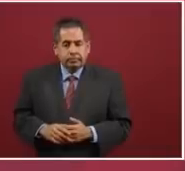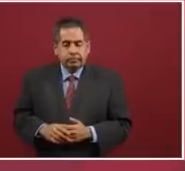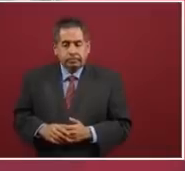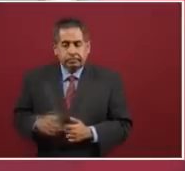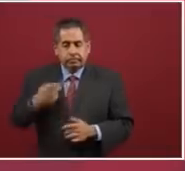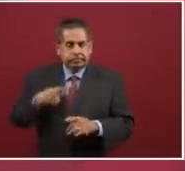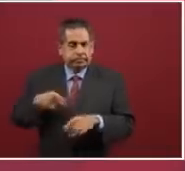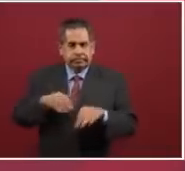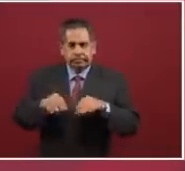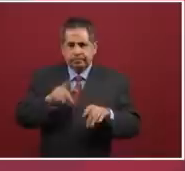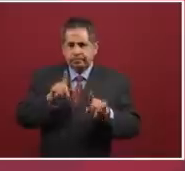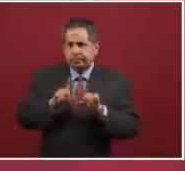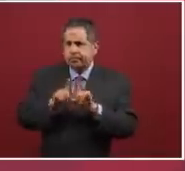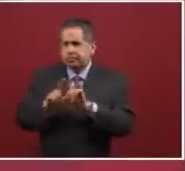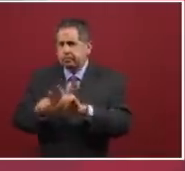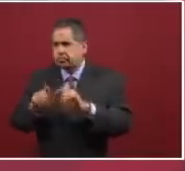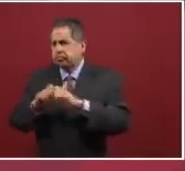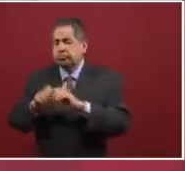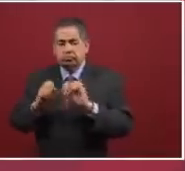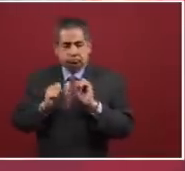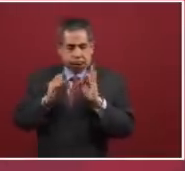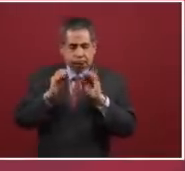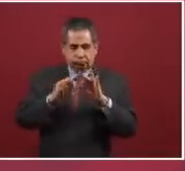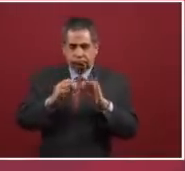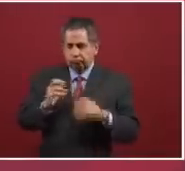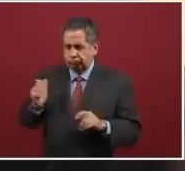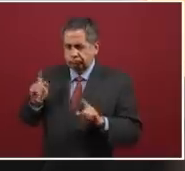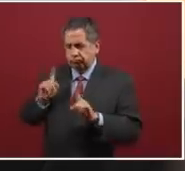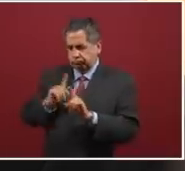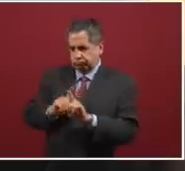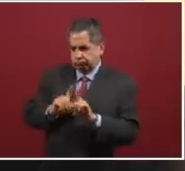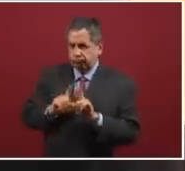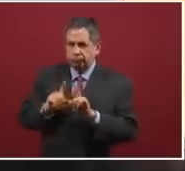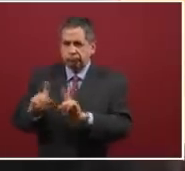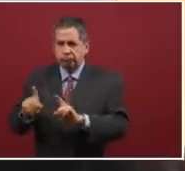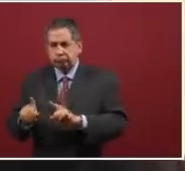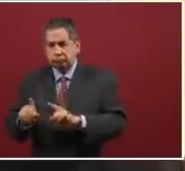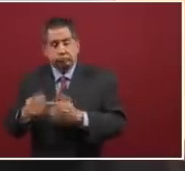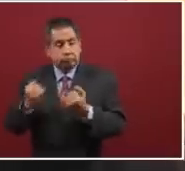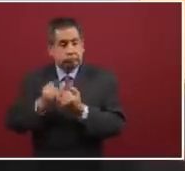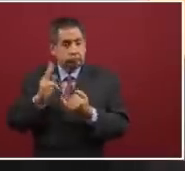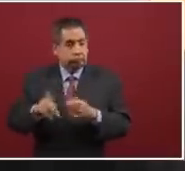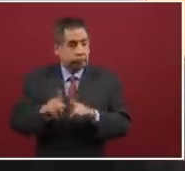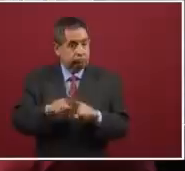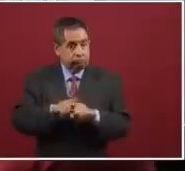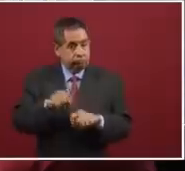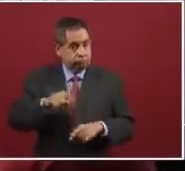por su trabajo tiene que estar más en la oficina, como muchos